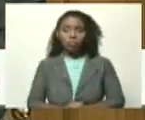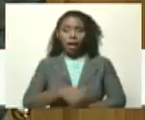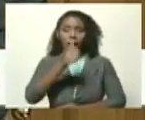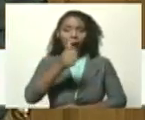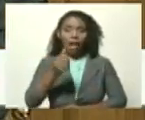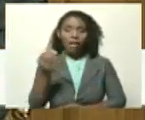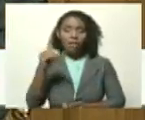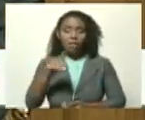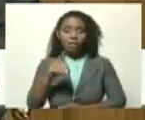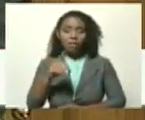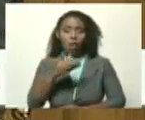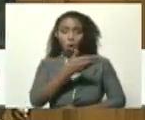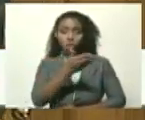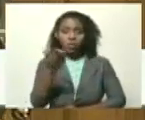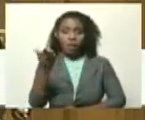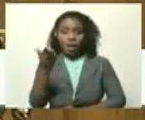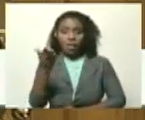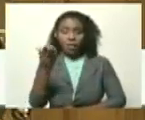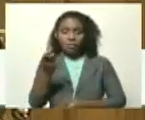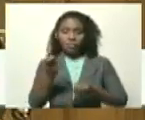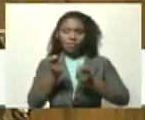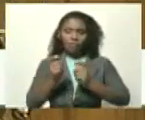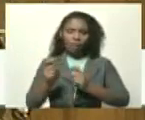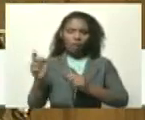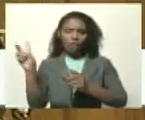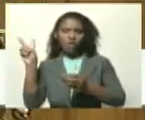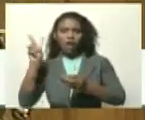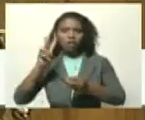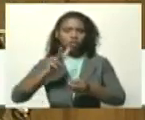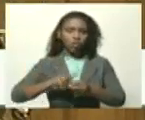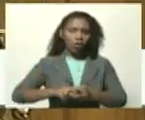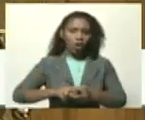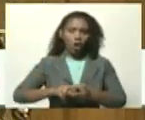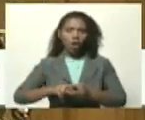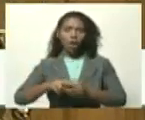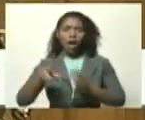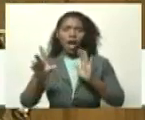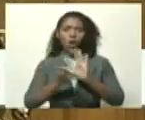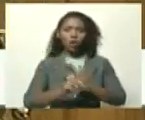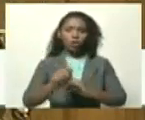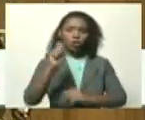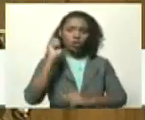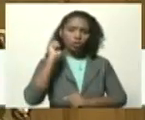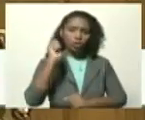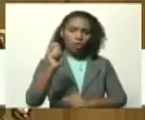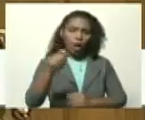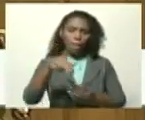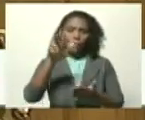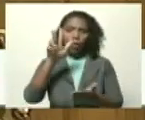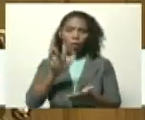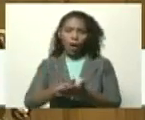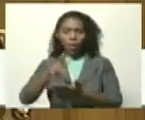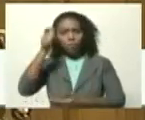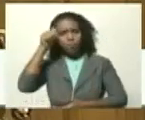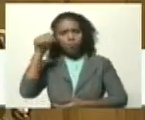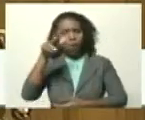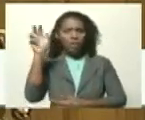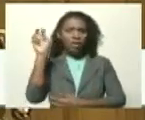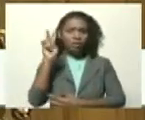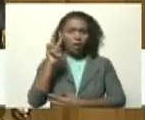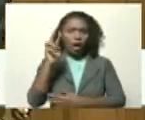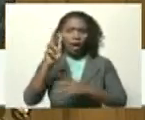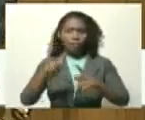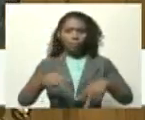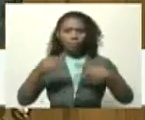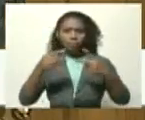vez que ustedes han tratado de violentar la Constitución aprobada por el pueblo de Venezuela en